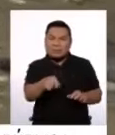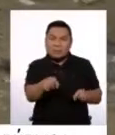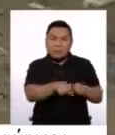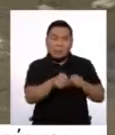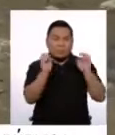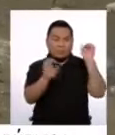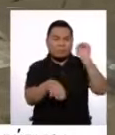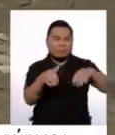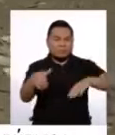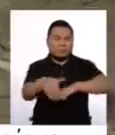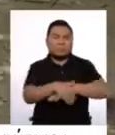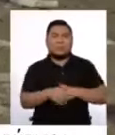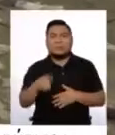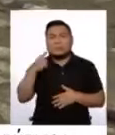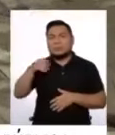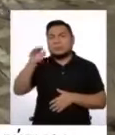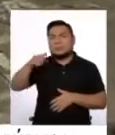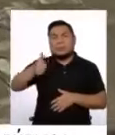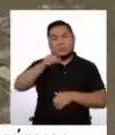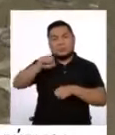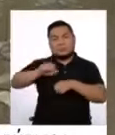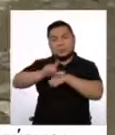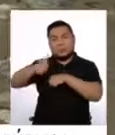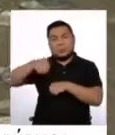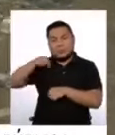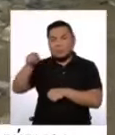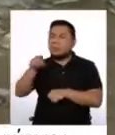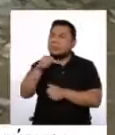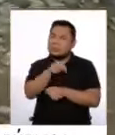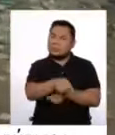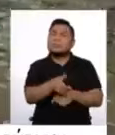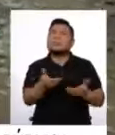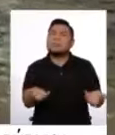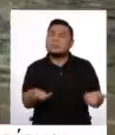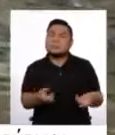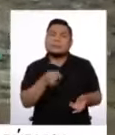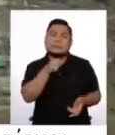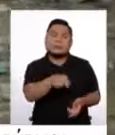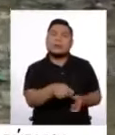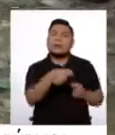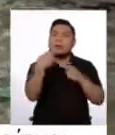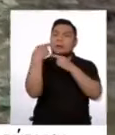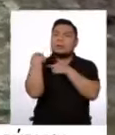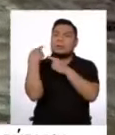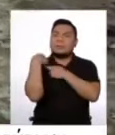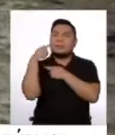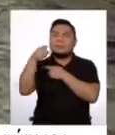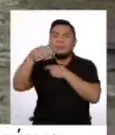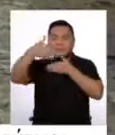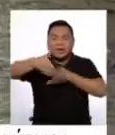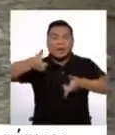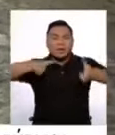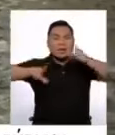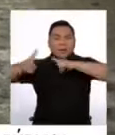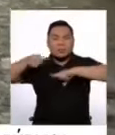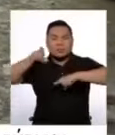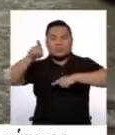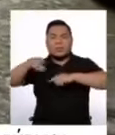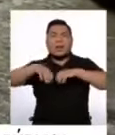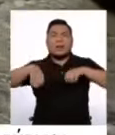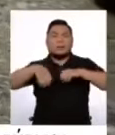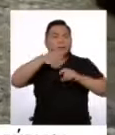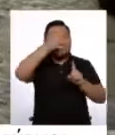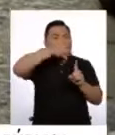limpieza pública de San Luis, Kevin Candioti, indicó que este hecho sería responsabilidad del laboratorio que realizó las